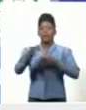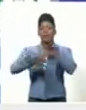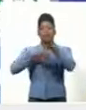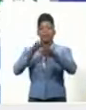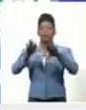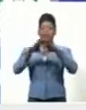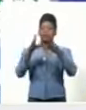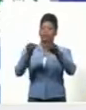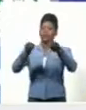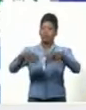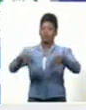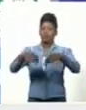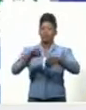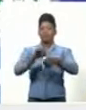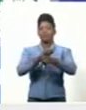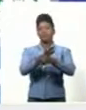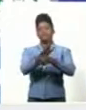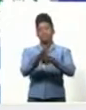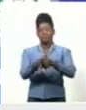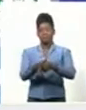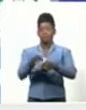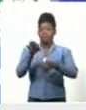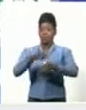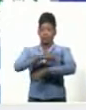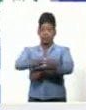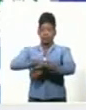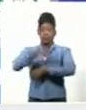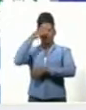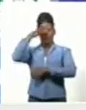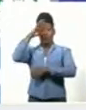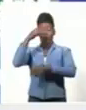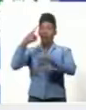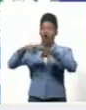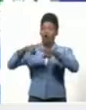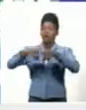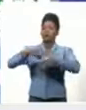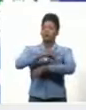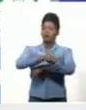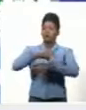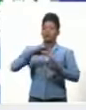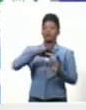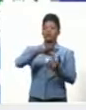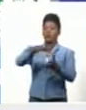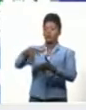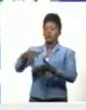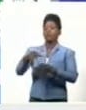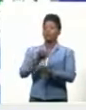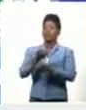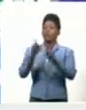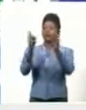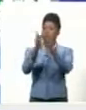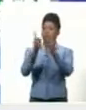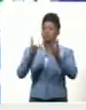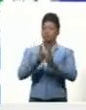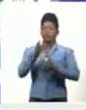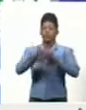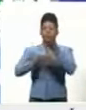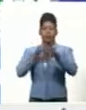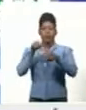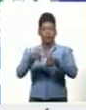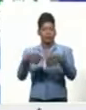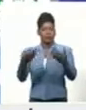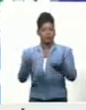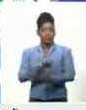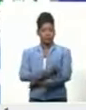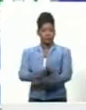nuestro país, también en el mundo. A manera de resumen, a partir de las ideas expuestas por el director nacional de Epidemiología del Ministerio de Salud Pública,